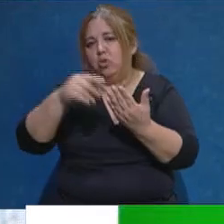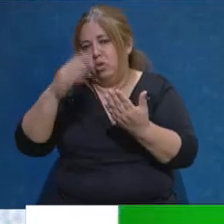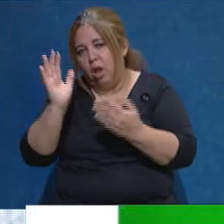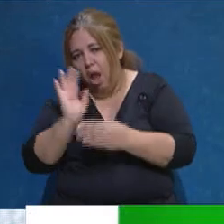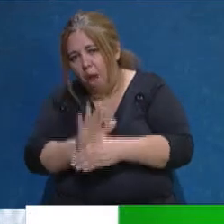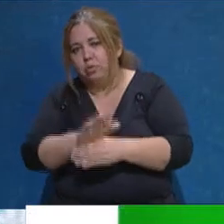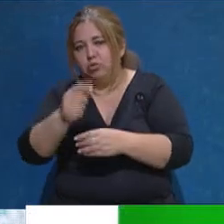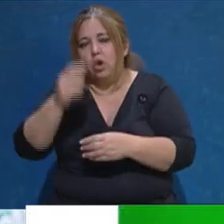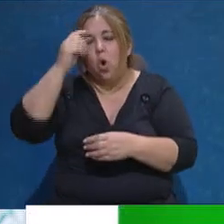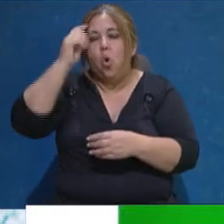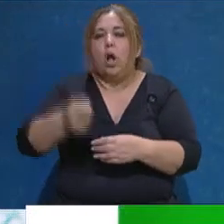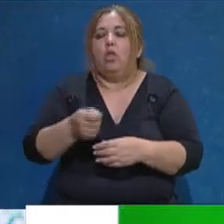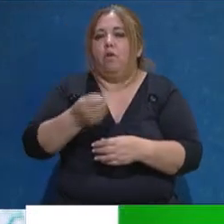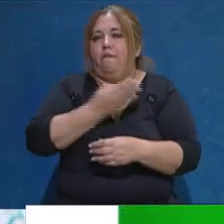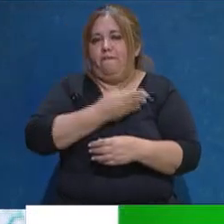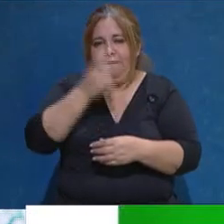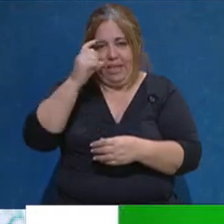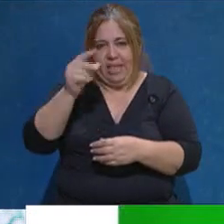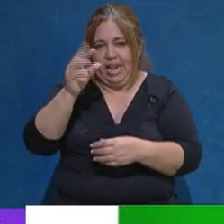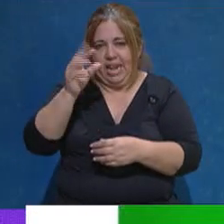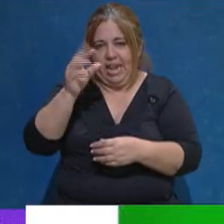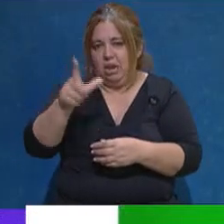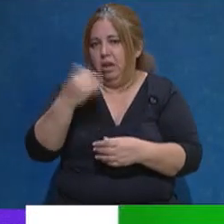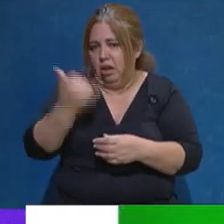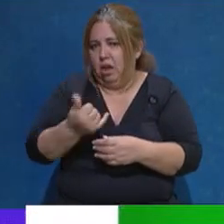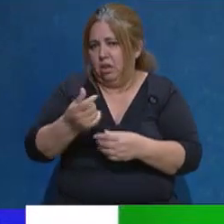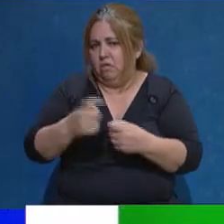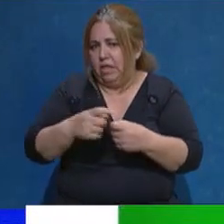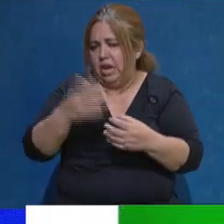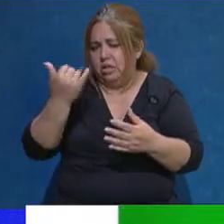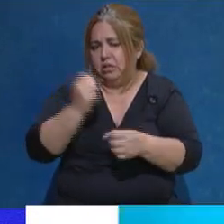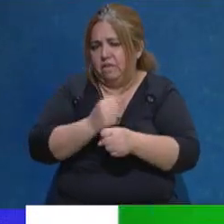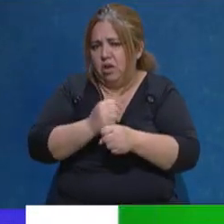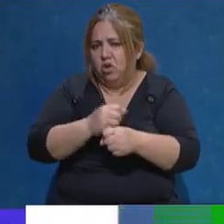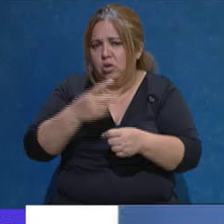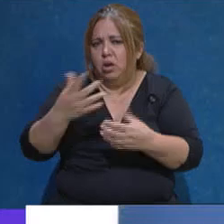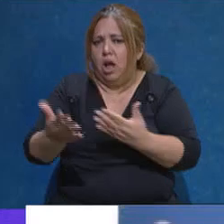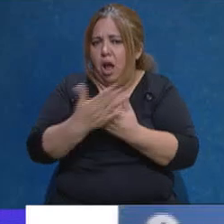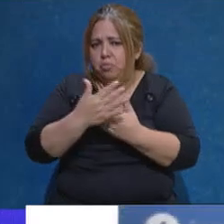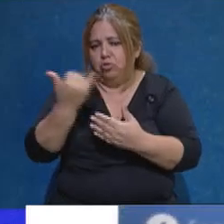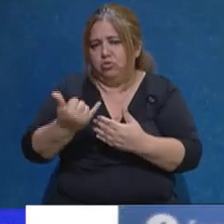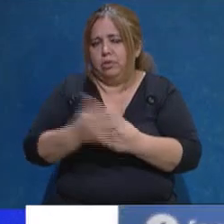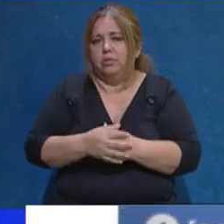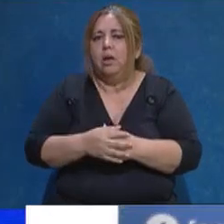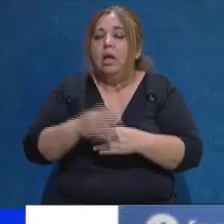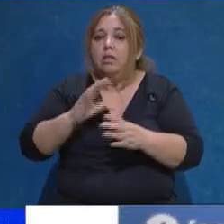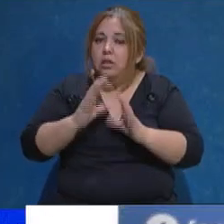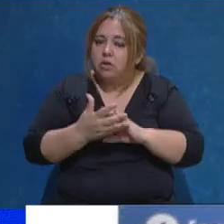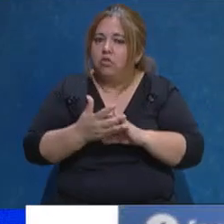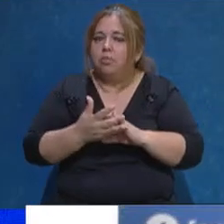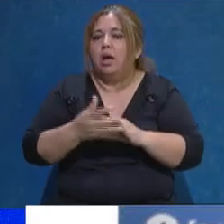federales, se le da intervención, ellos toman aboque y toman autoridad sobre los casos, pero nos dejan la posibilidad de seguir